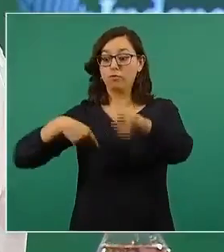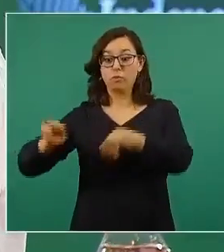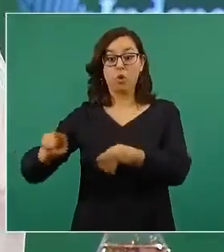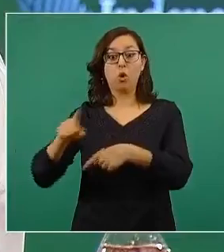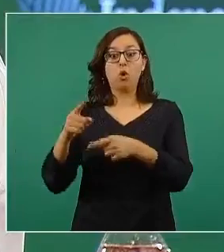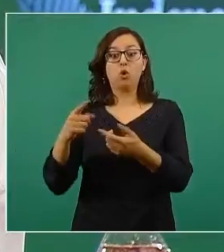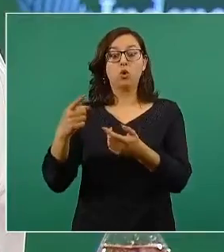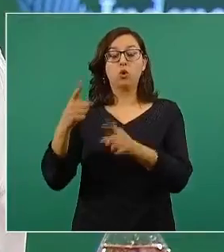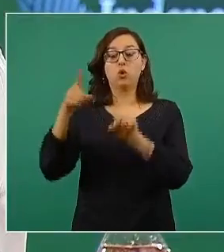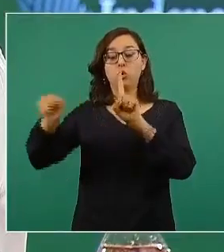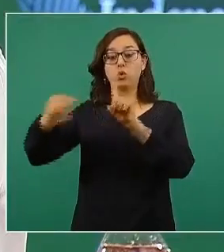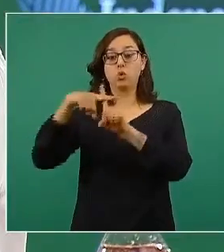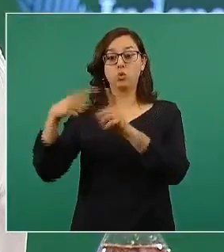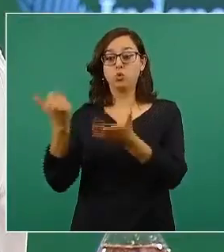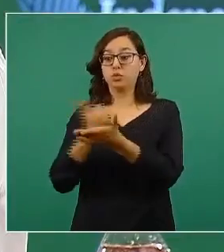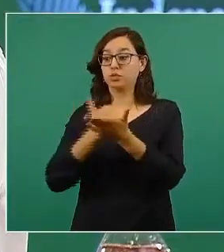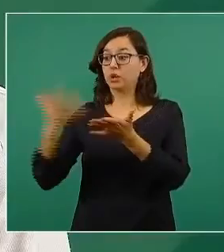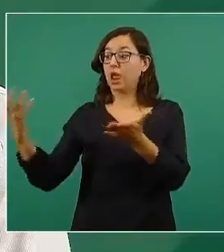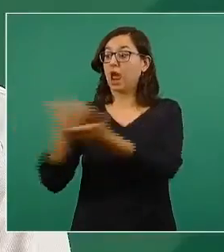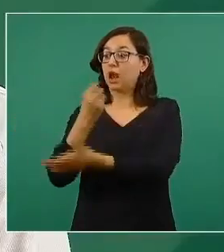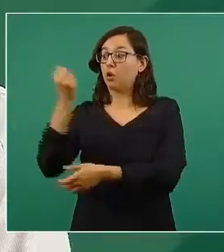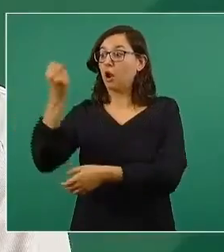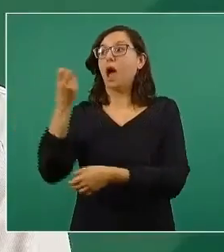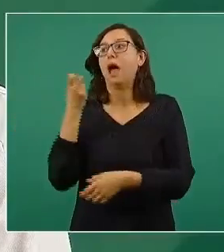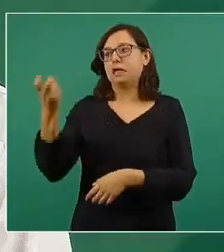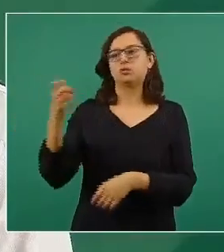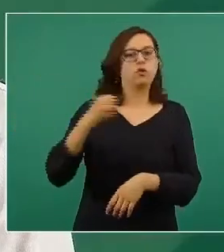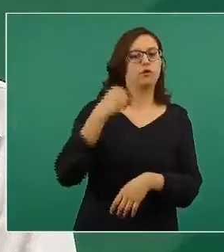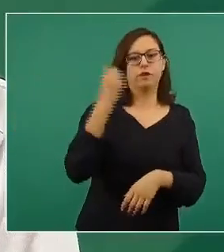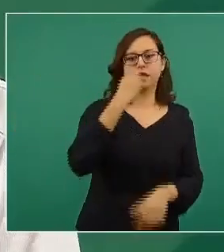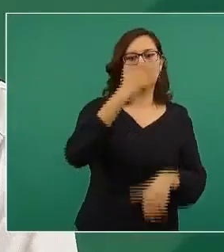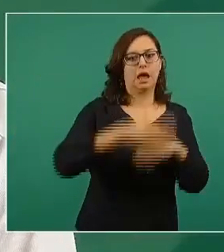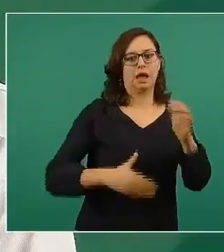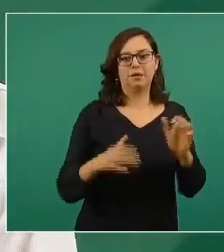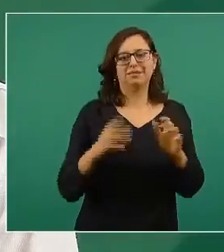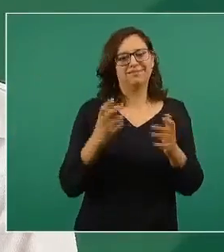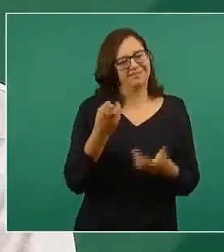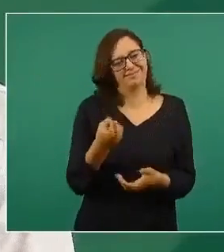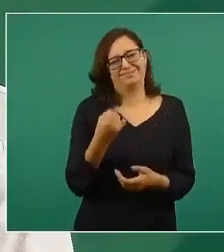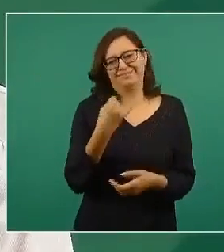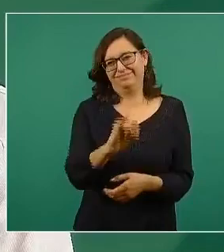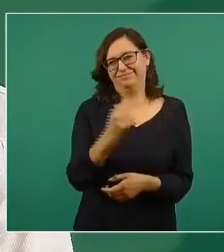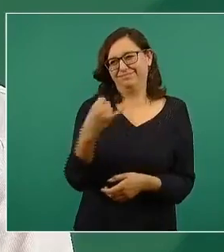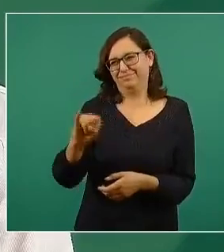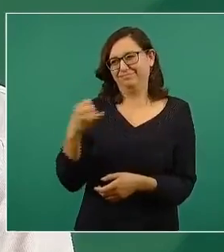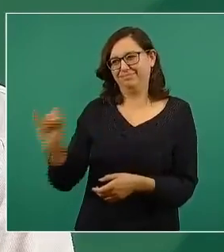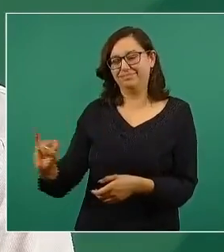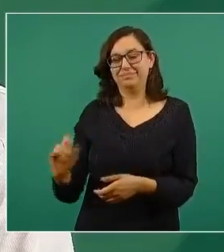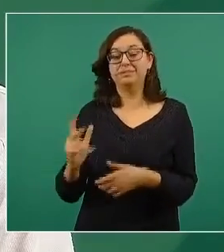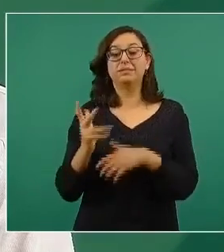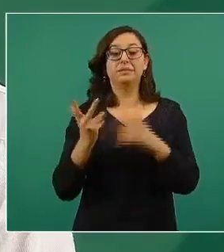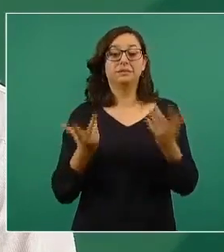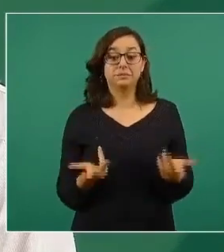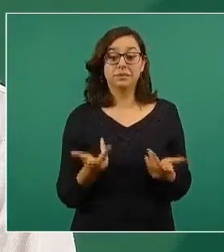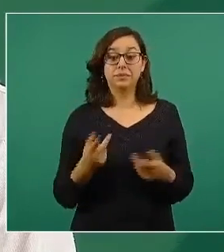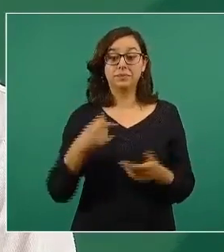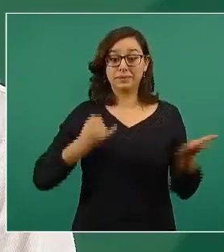de argumentación tan básico de algunos segmentos. Esta decisión obviamente no se toma de un día